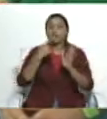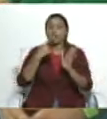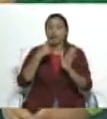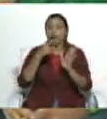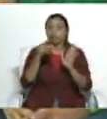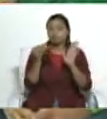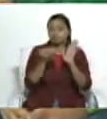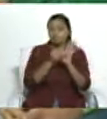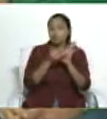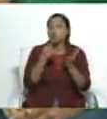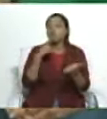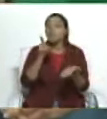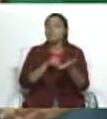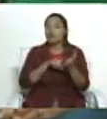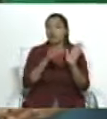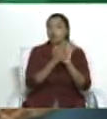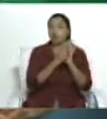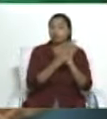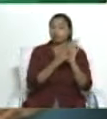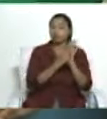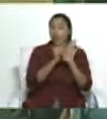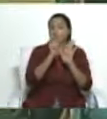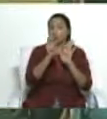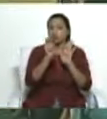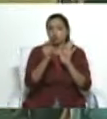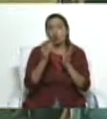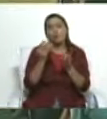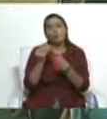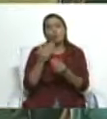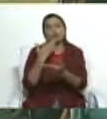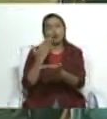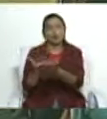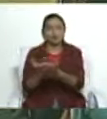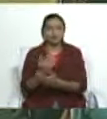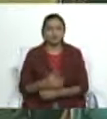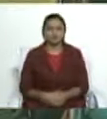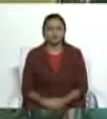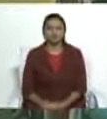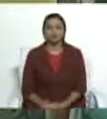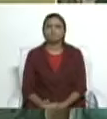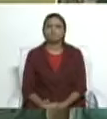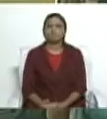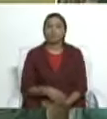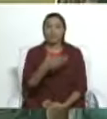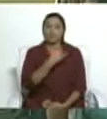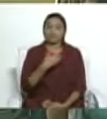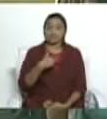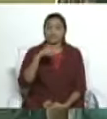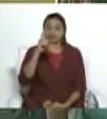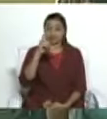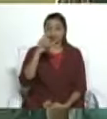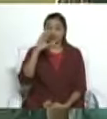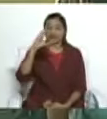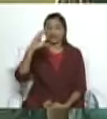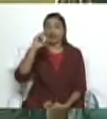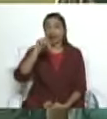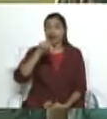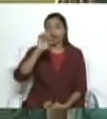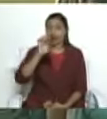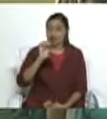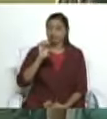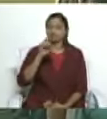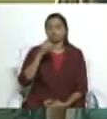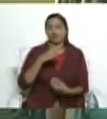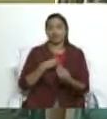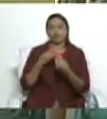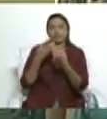nuestra Constitución. Muchas gracias. Bien, era el saludo del presidente del Poder Electoral, doctor Elvis Amoroso,